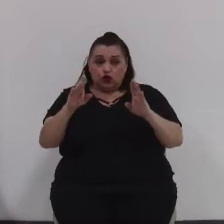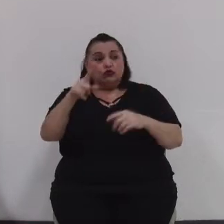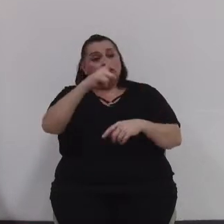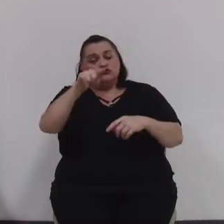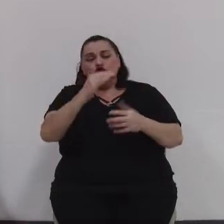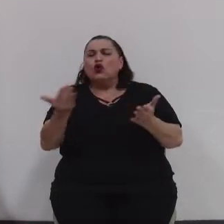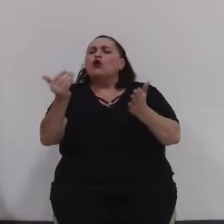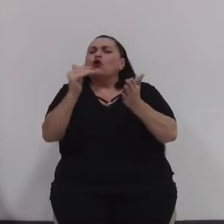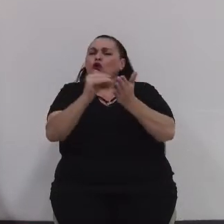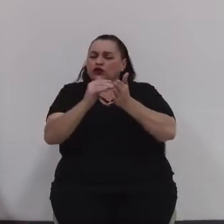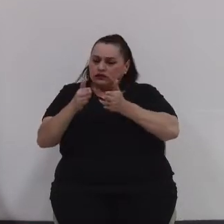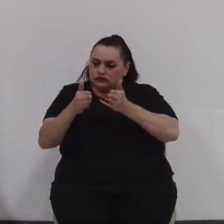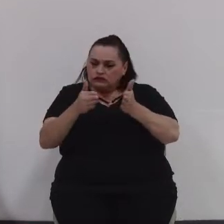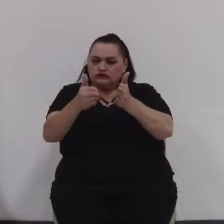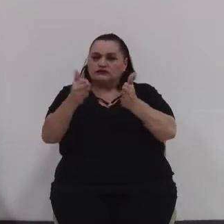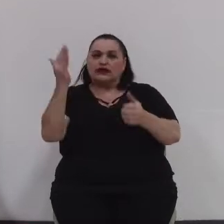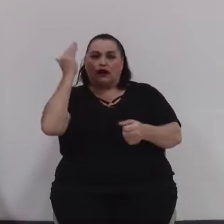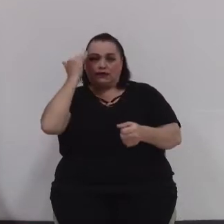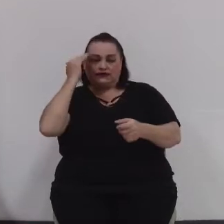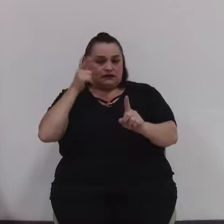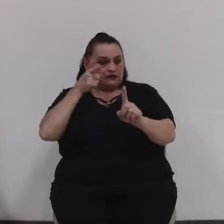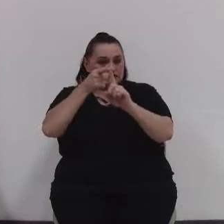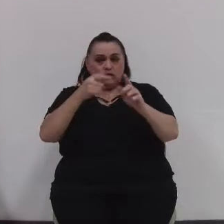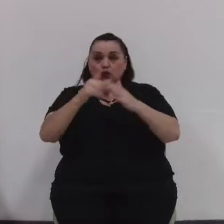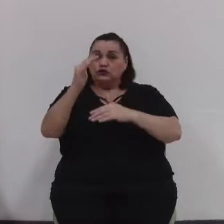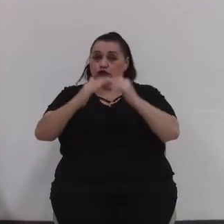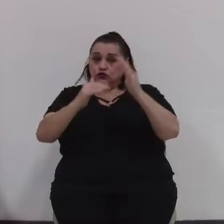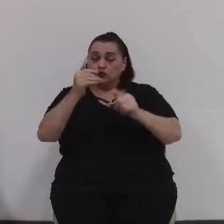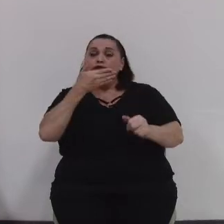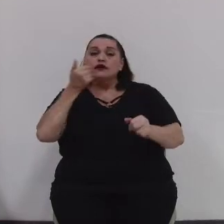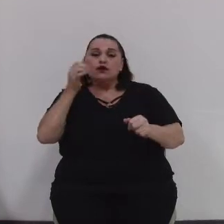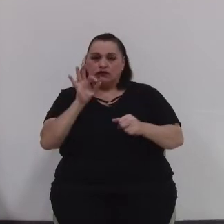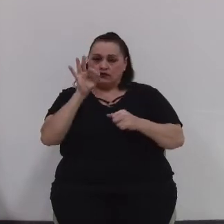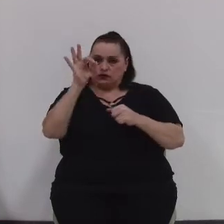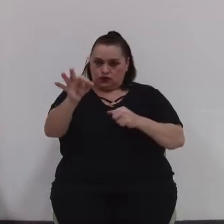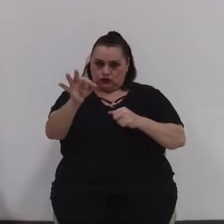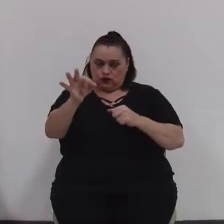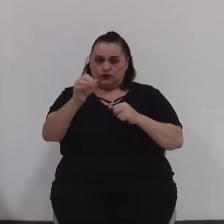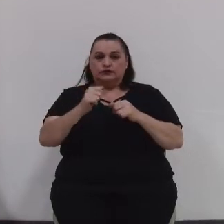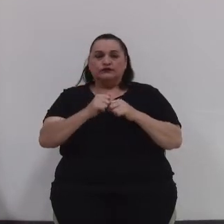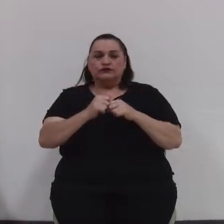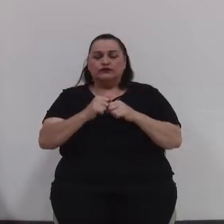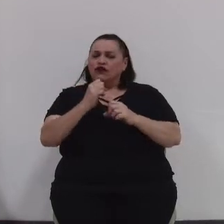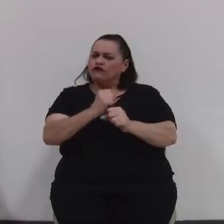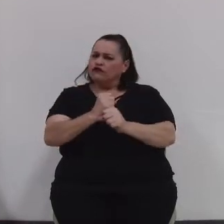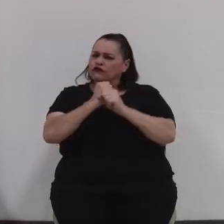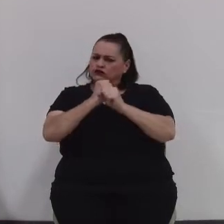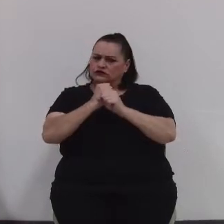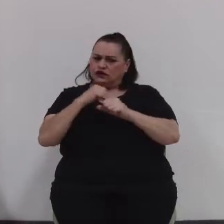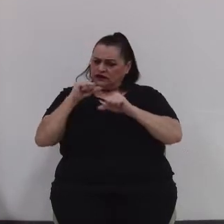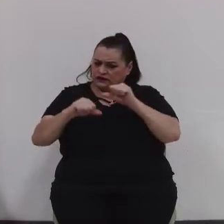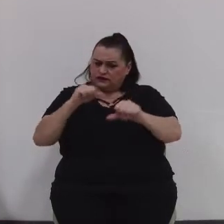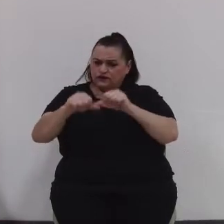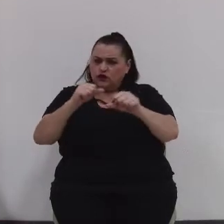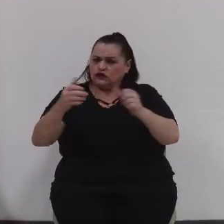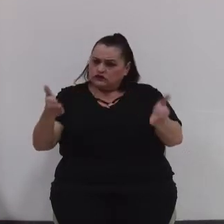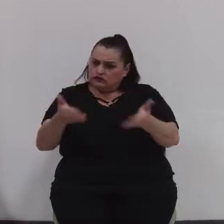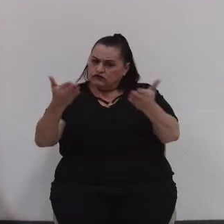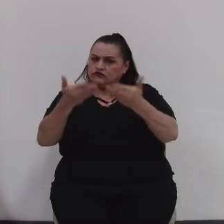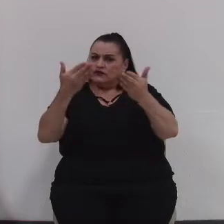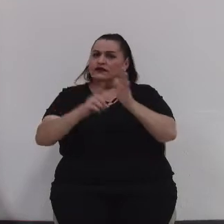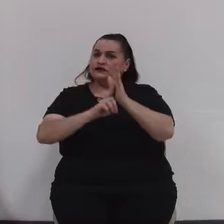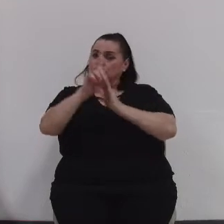nuestras enormes capacidades hacia la construcción de un mejor mañana. Reforzar los esfuerzos para fomentar el desarrollo humano